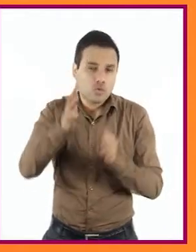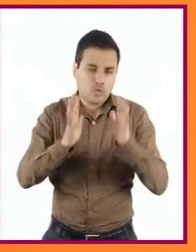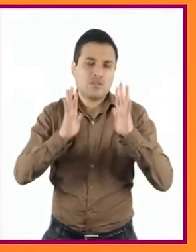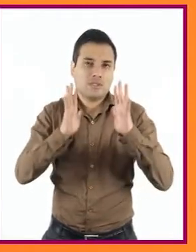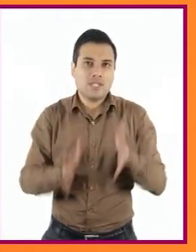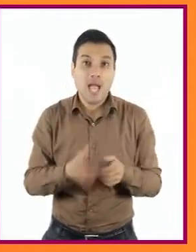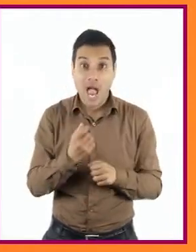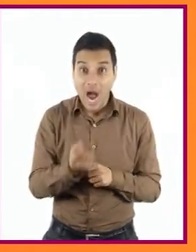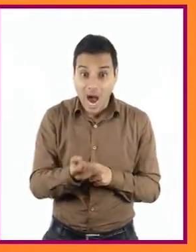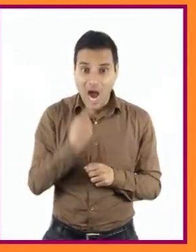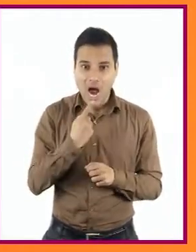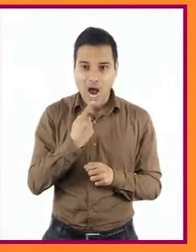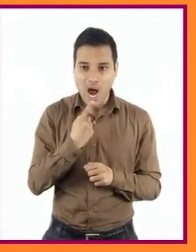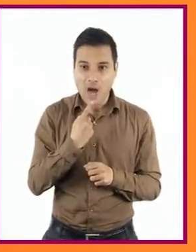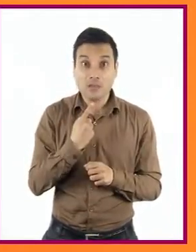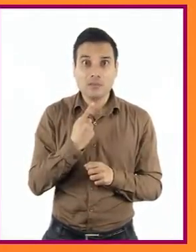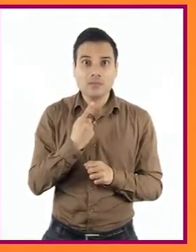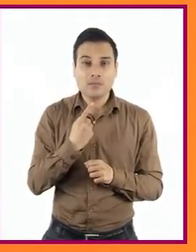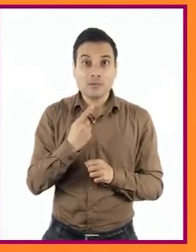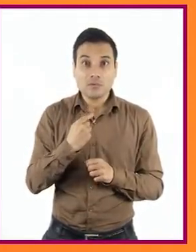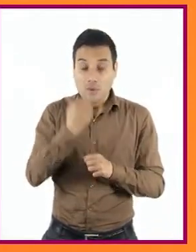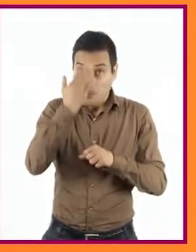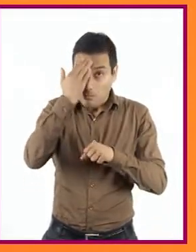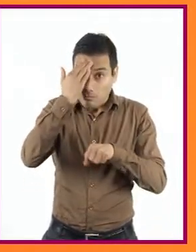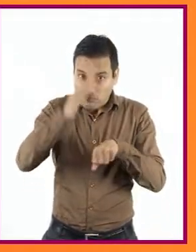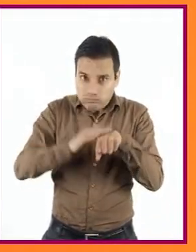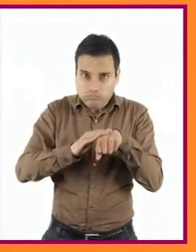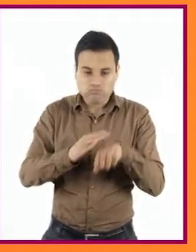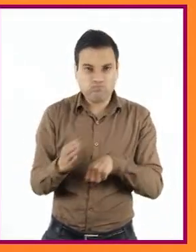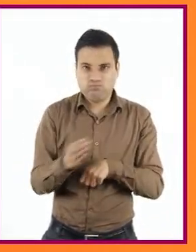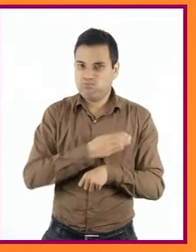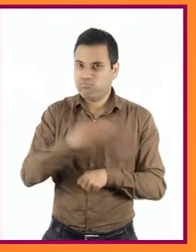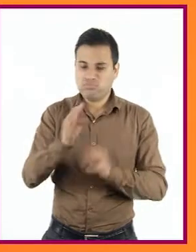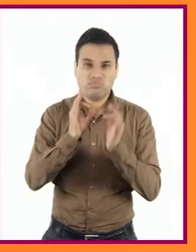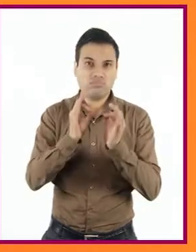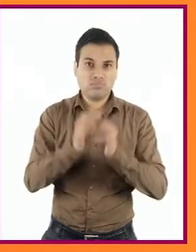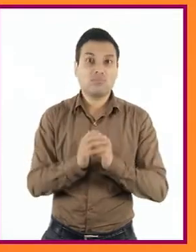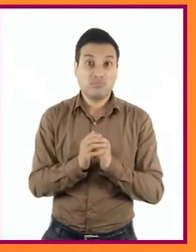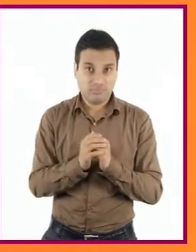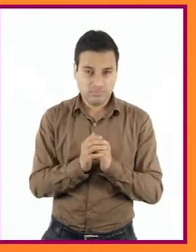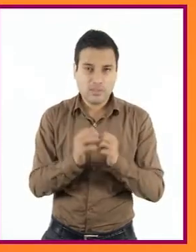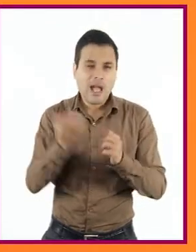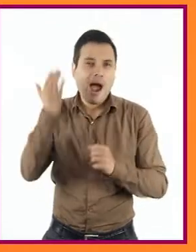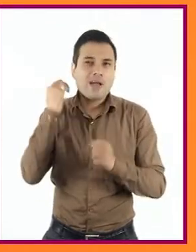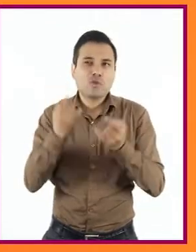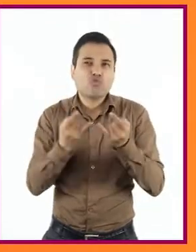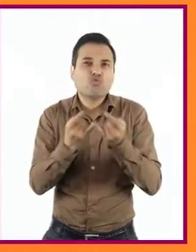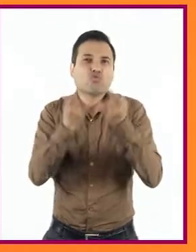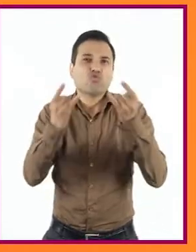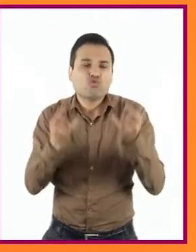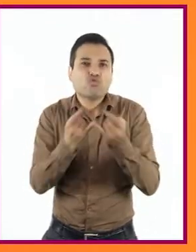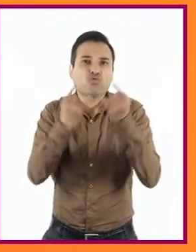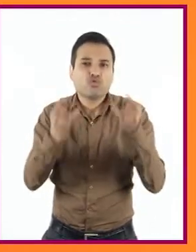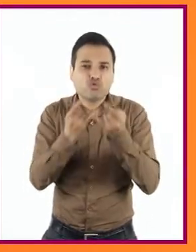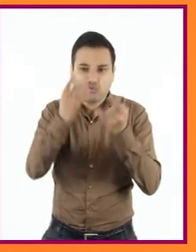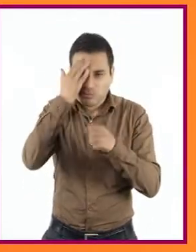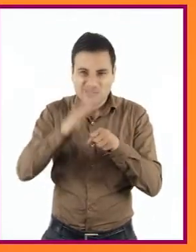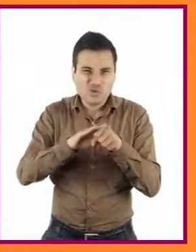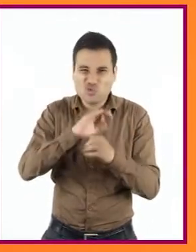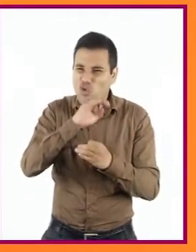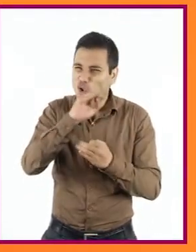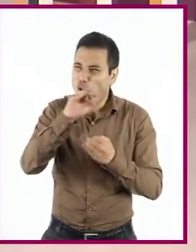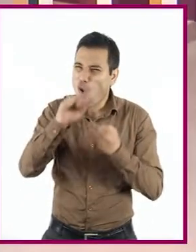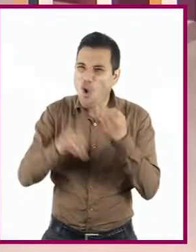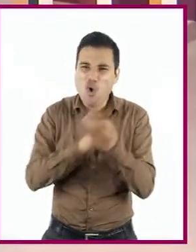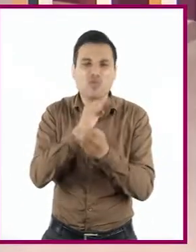no olvidemos nuestra historia, nuestra memoria, los amores de nuestra familia, todo lo que somos, todo lo que